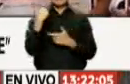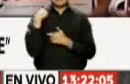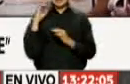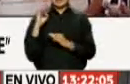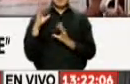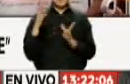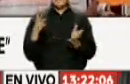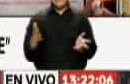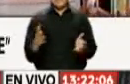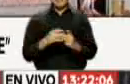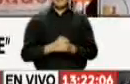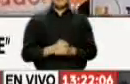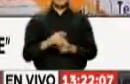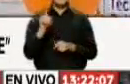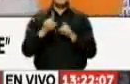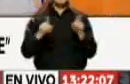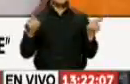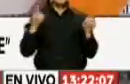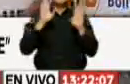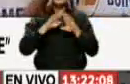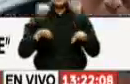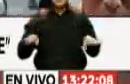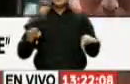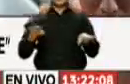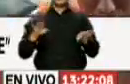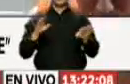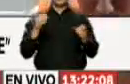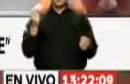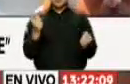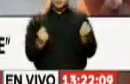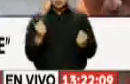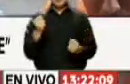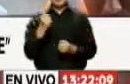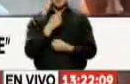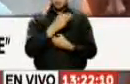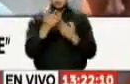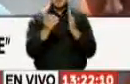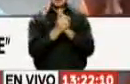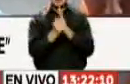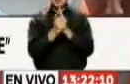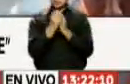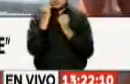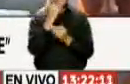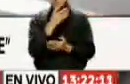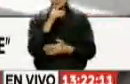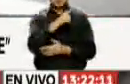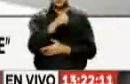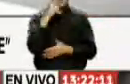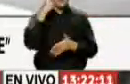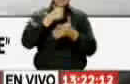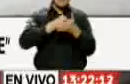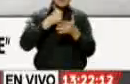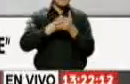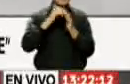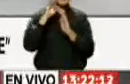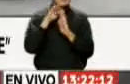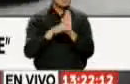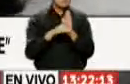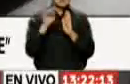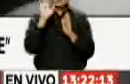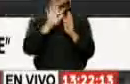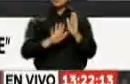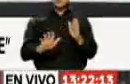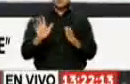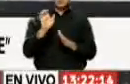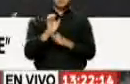La iniciativa nació de varios estudiantes de conducción para brindar charlas gratuitas que conlleven a reducir los siniestros viales en el